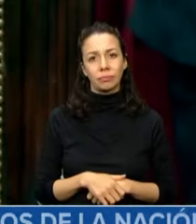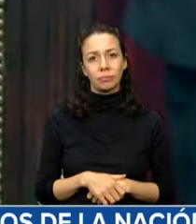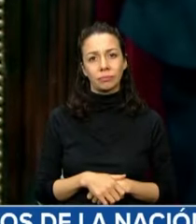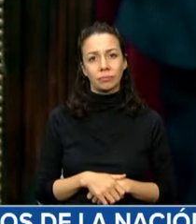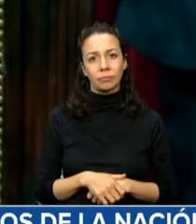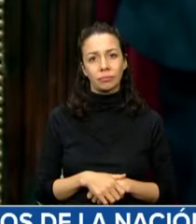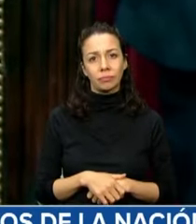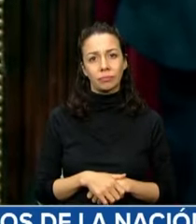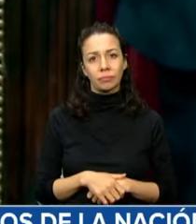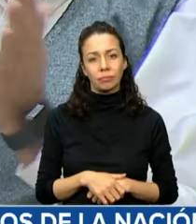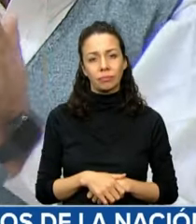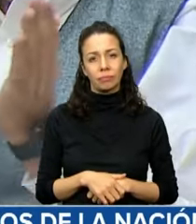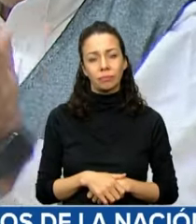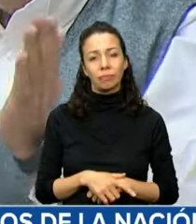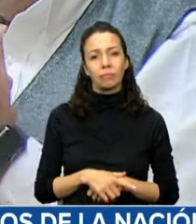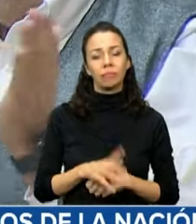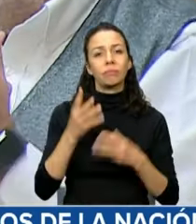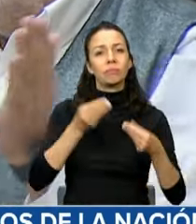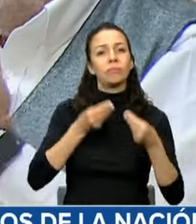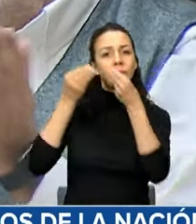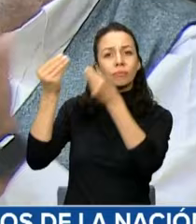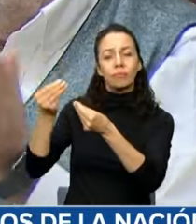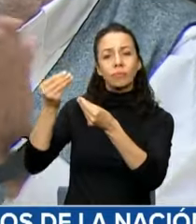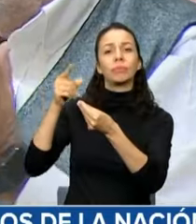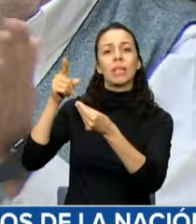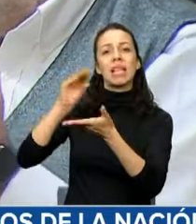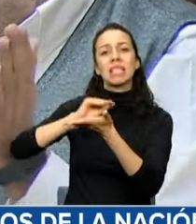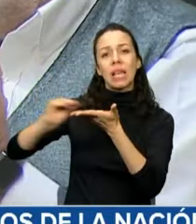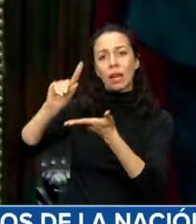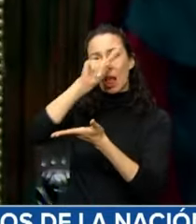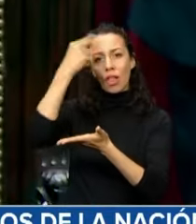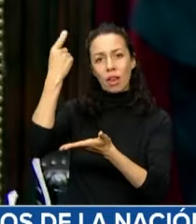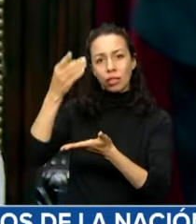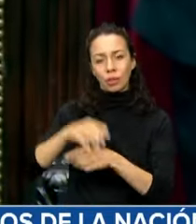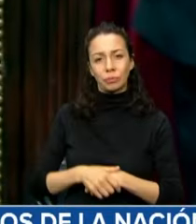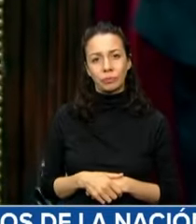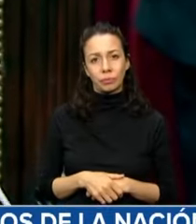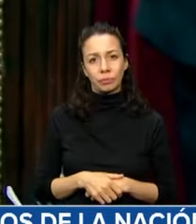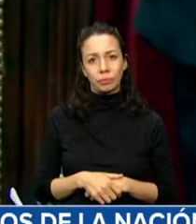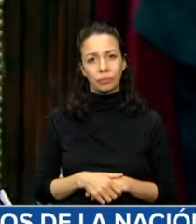Se comunicará al Honorable Senado de la Nación.